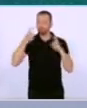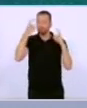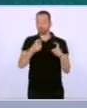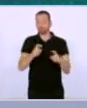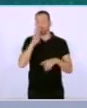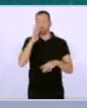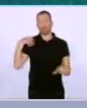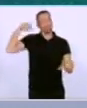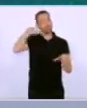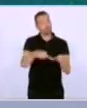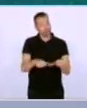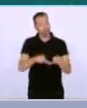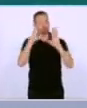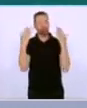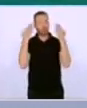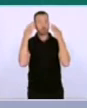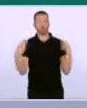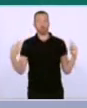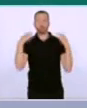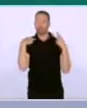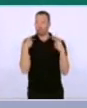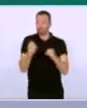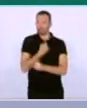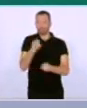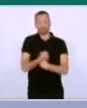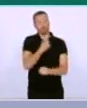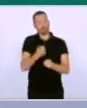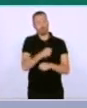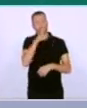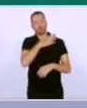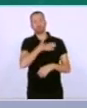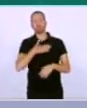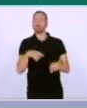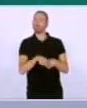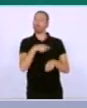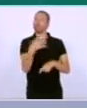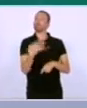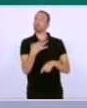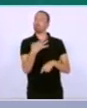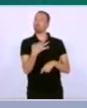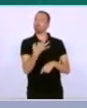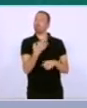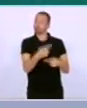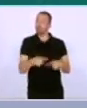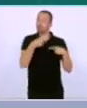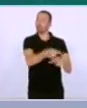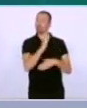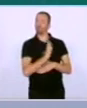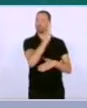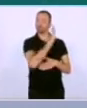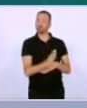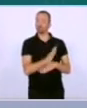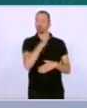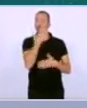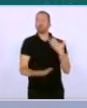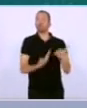el congreso de los diputados para que pagara las consecuencias de esa traición con dos mociones de censura también